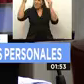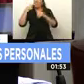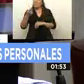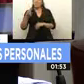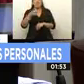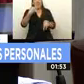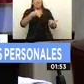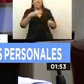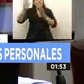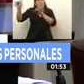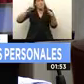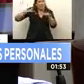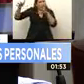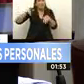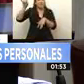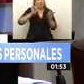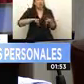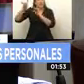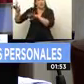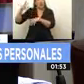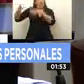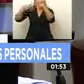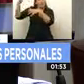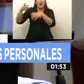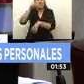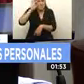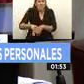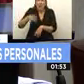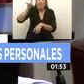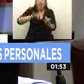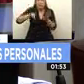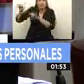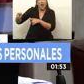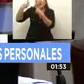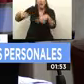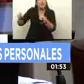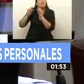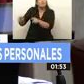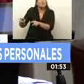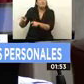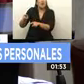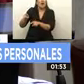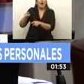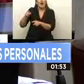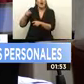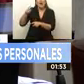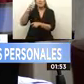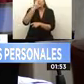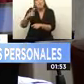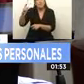en el desarrollo y sabe cuánto tiene Australia de dotación de recursos naturales per cápita